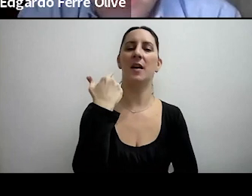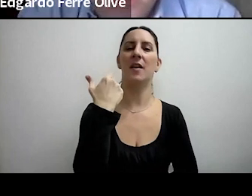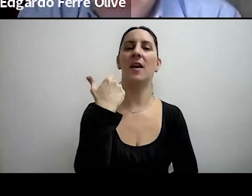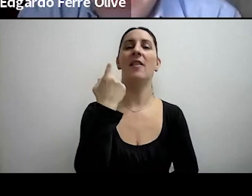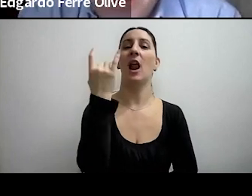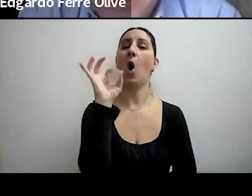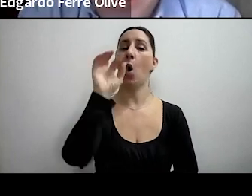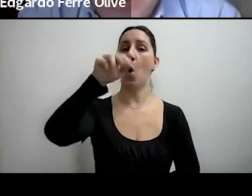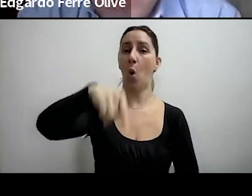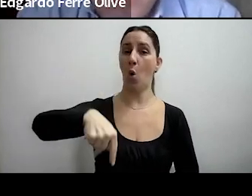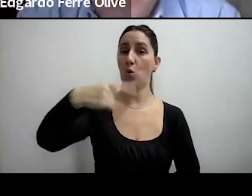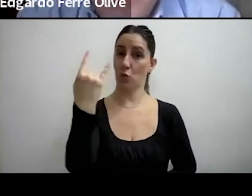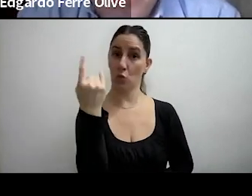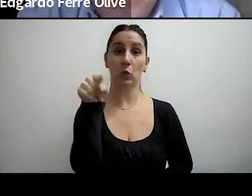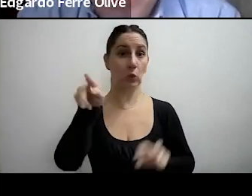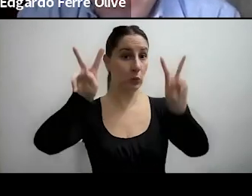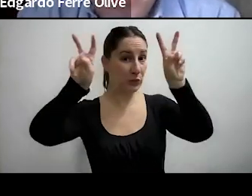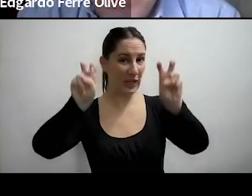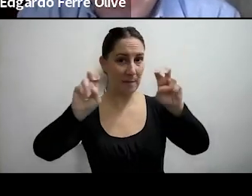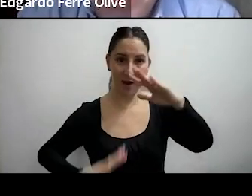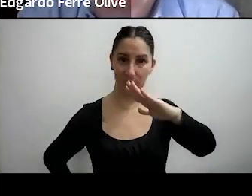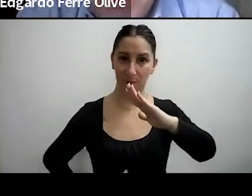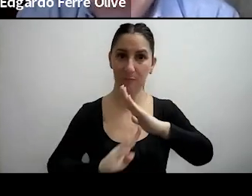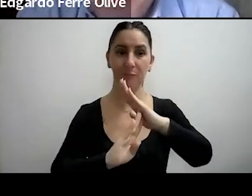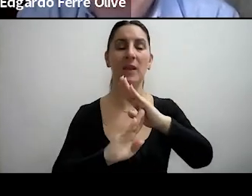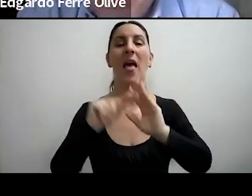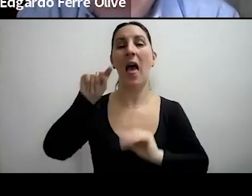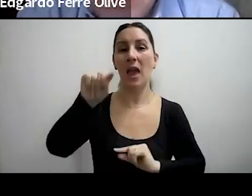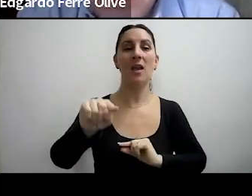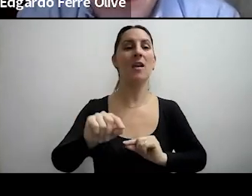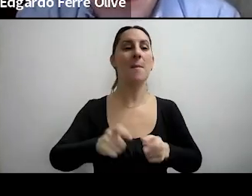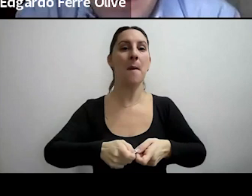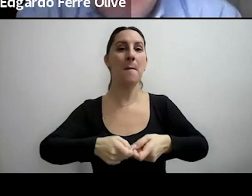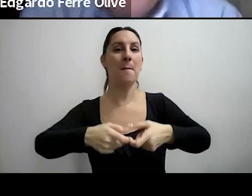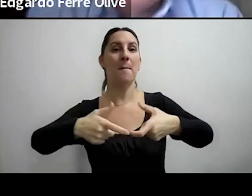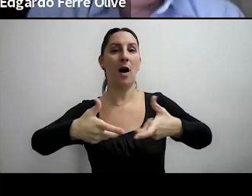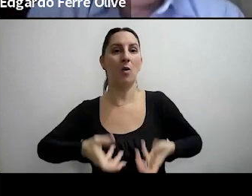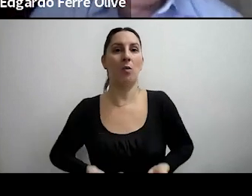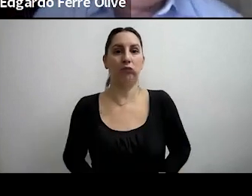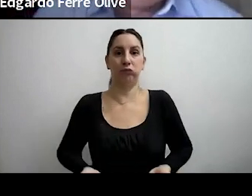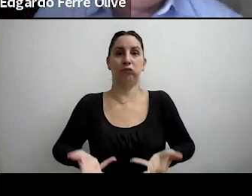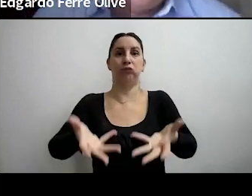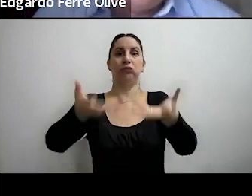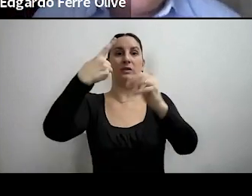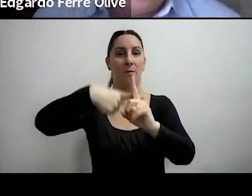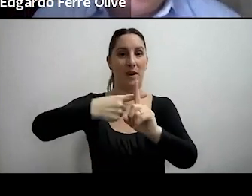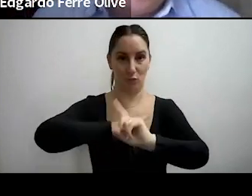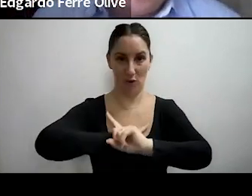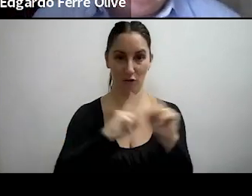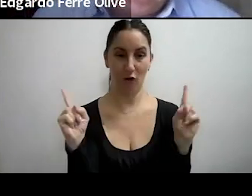Unidas, que es un tema central a los efectos de que no se incrementen las temperaturas. Ese efecto de cambio